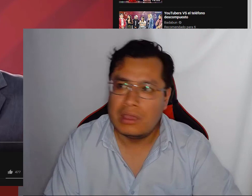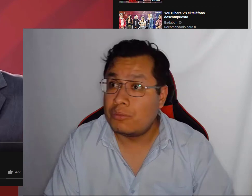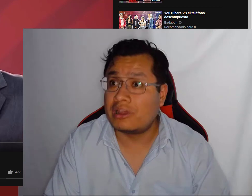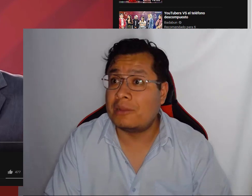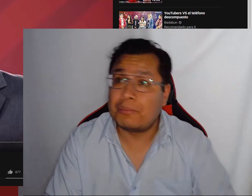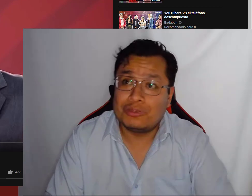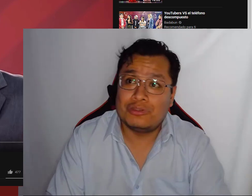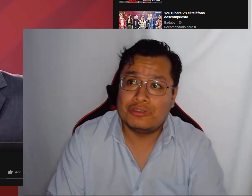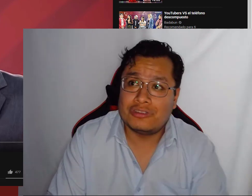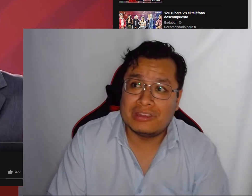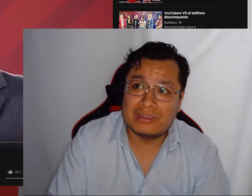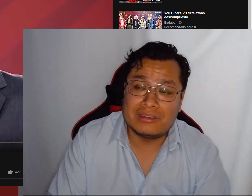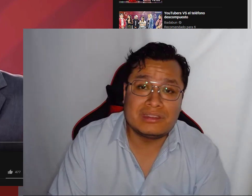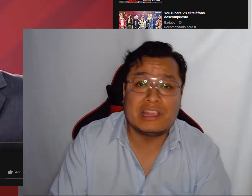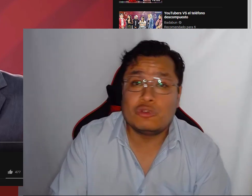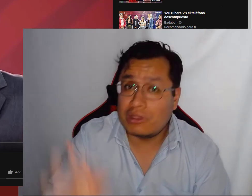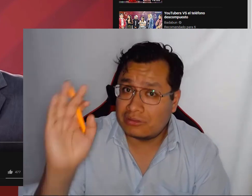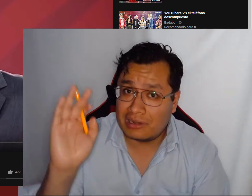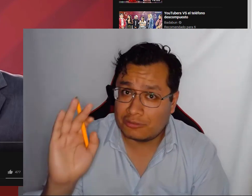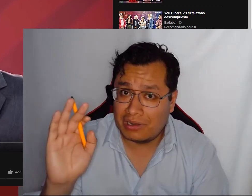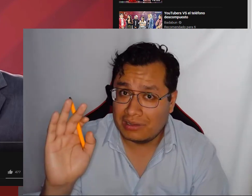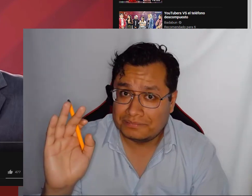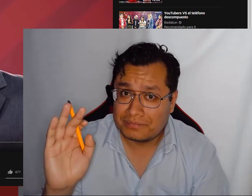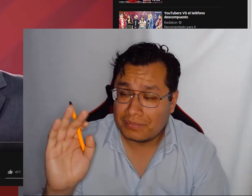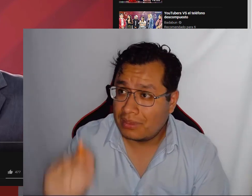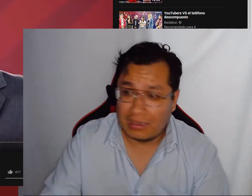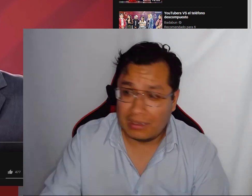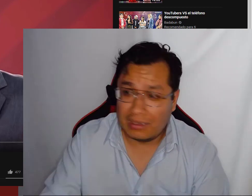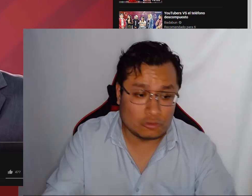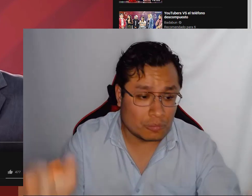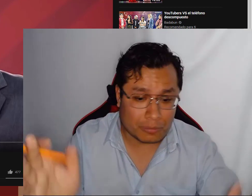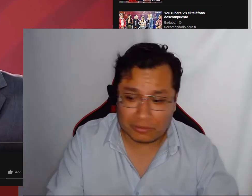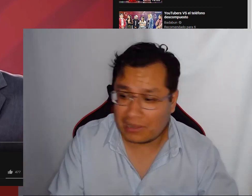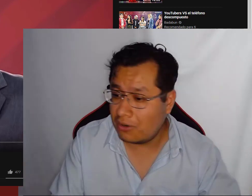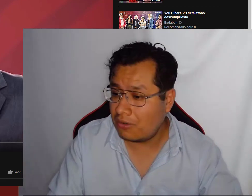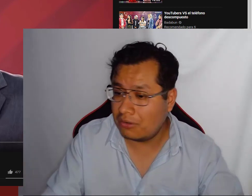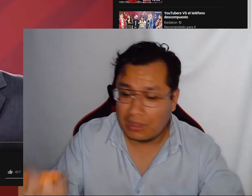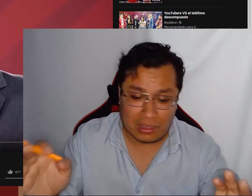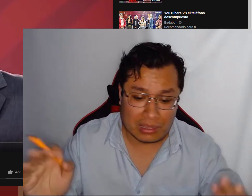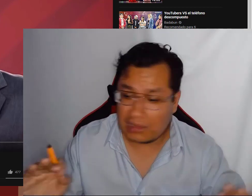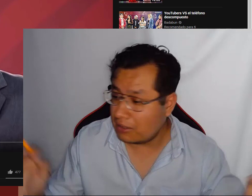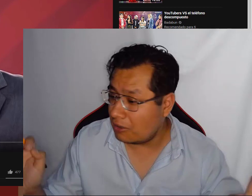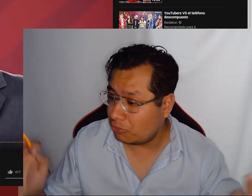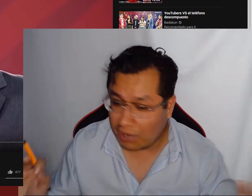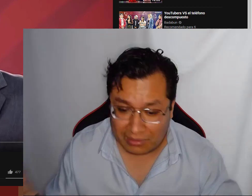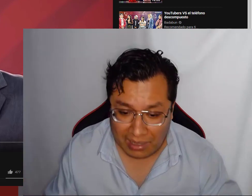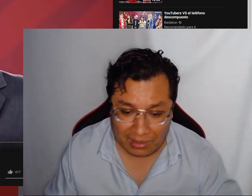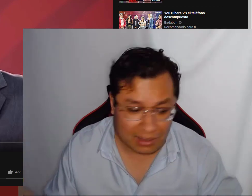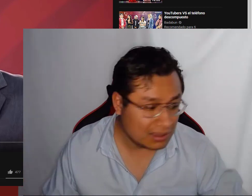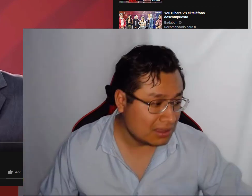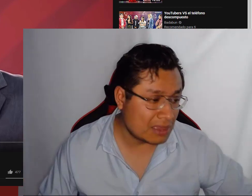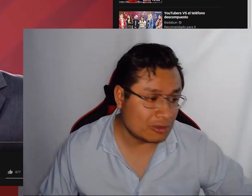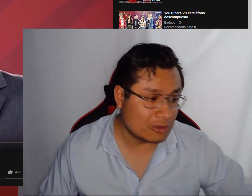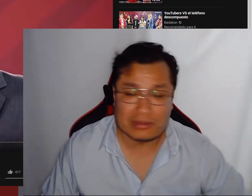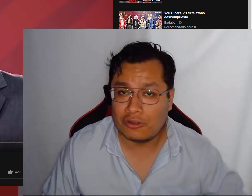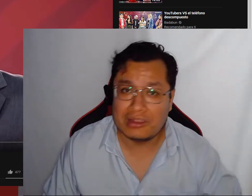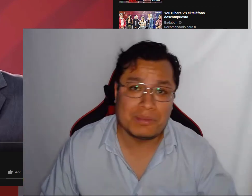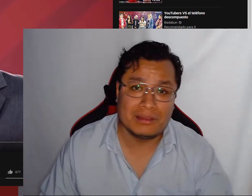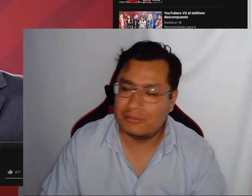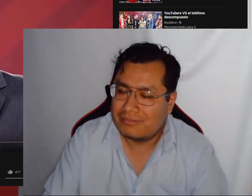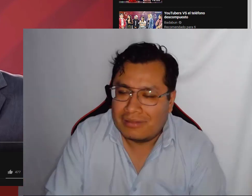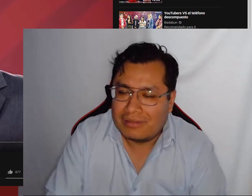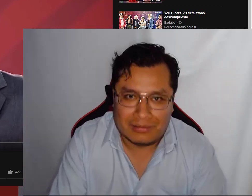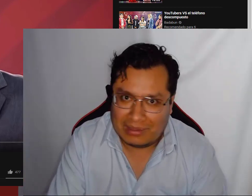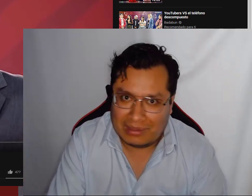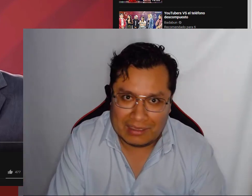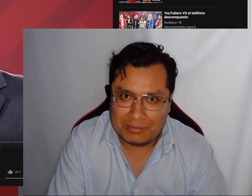porque era pronto esos docentes ya se sienten dueños de la escuela y tienen su propio salón y nadie nos toca nada y ellos y se los